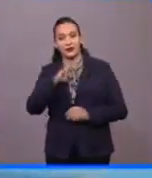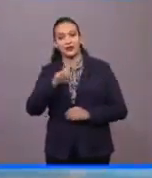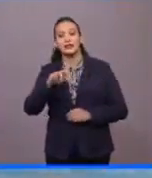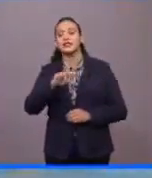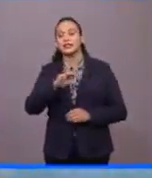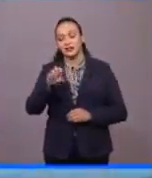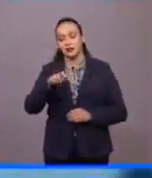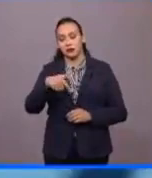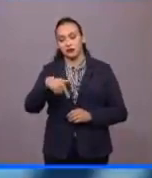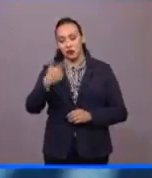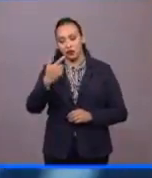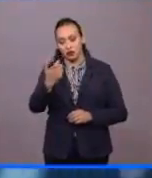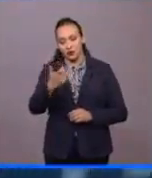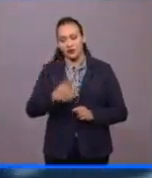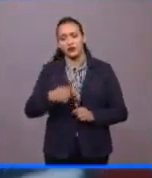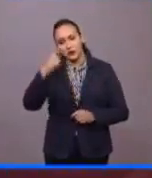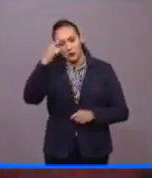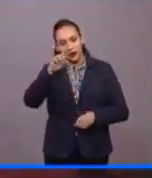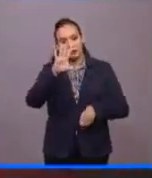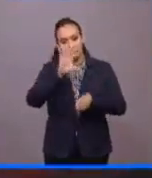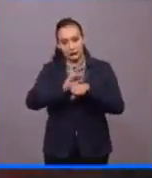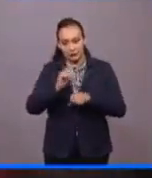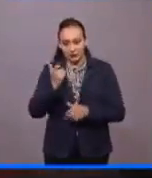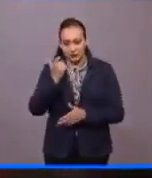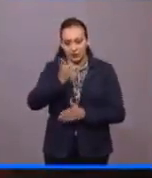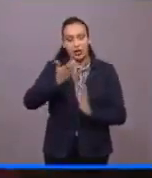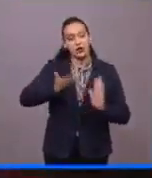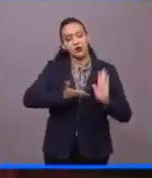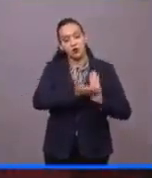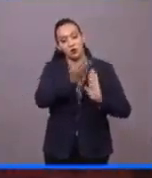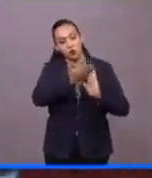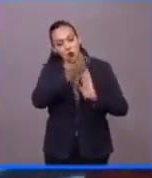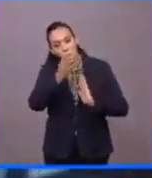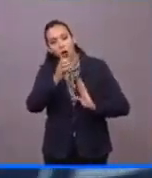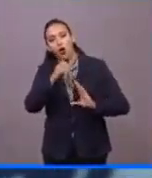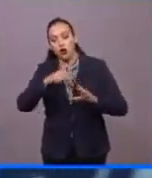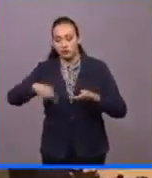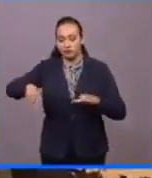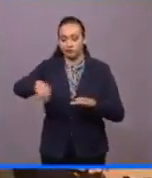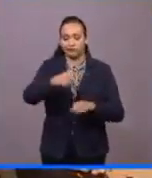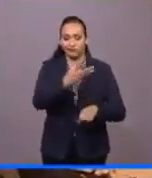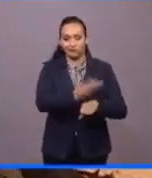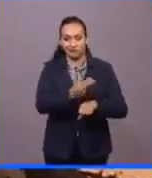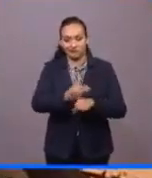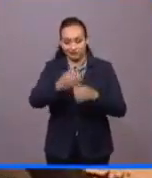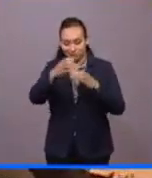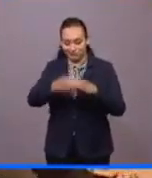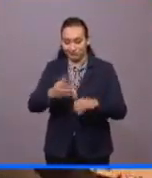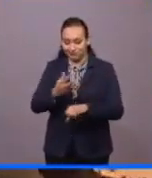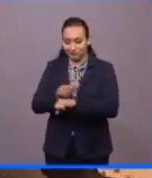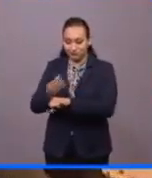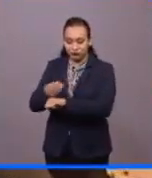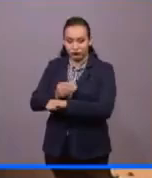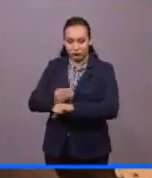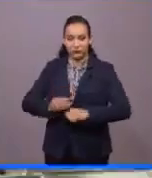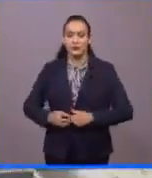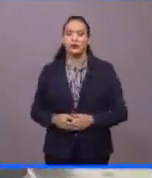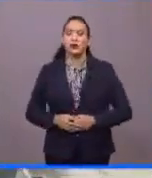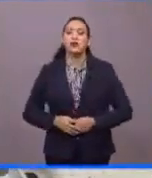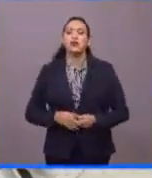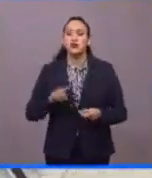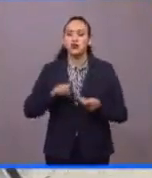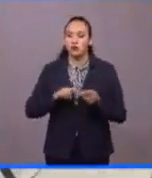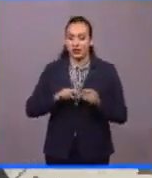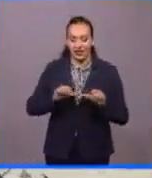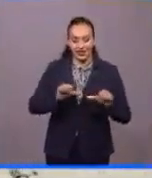59,312 pesos por la expedición de licencias para la construcción o remodelación de pozos verticales y direccionales en el